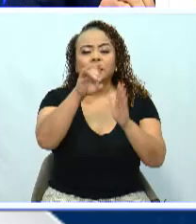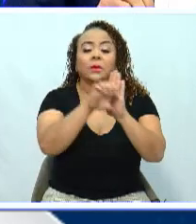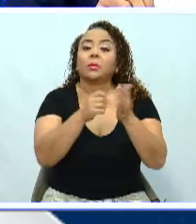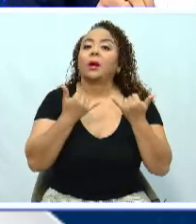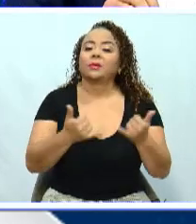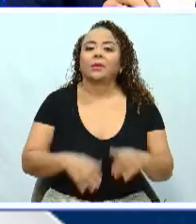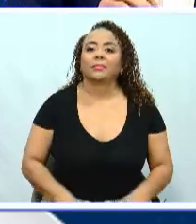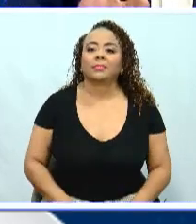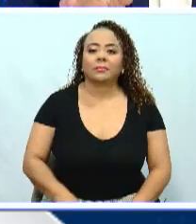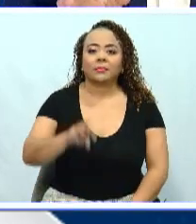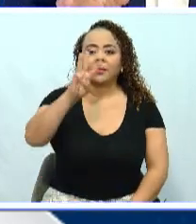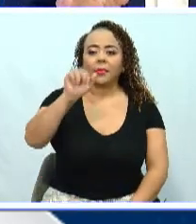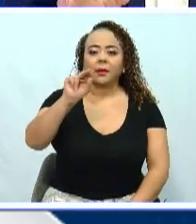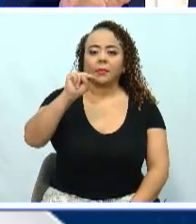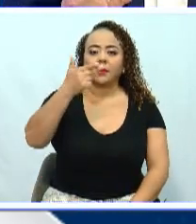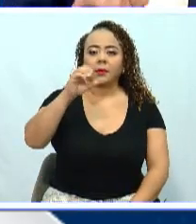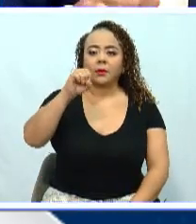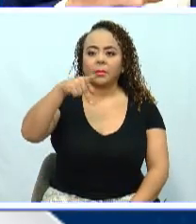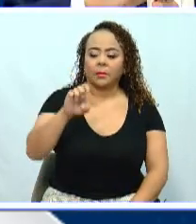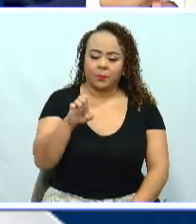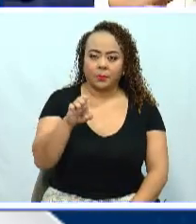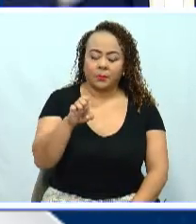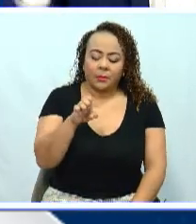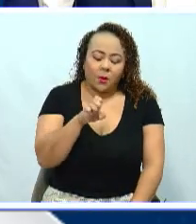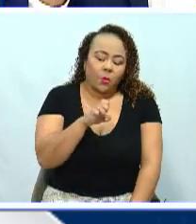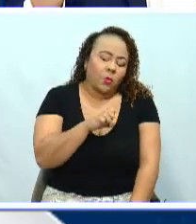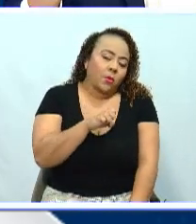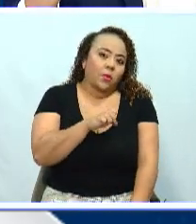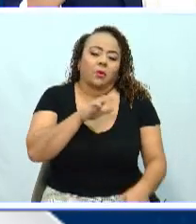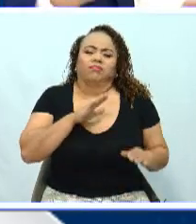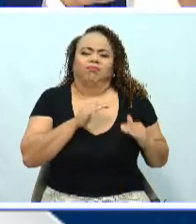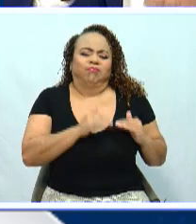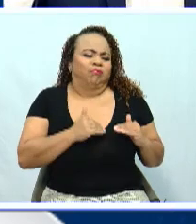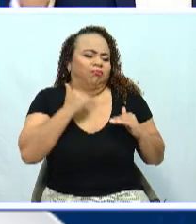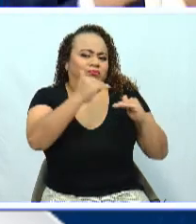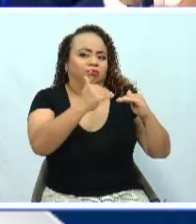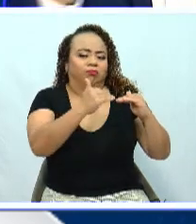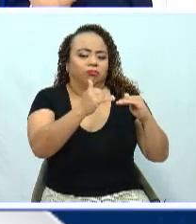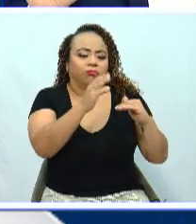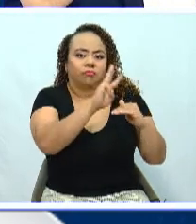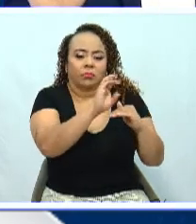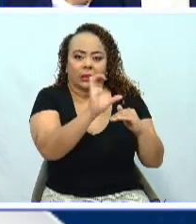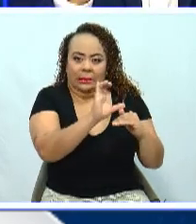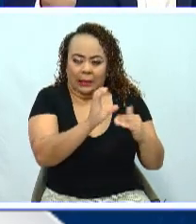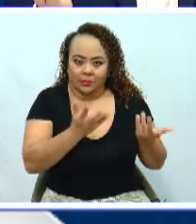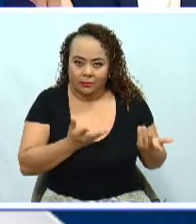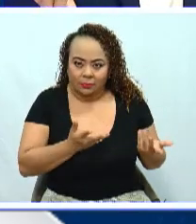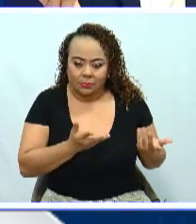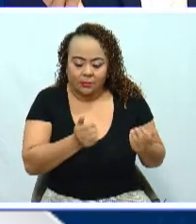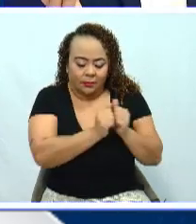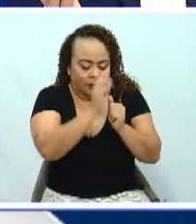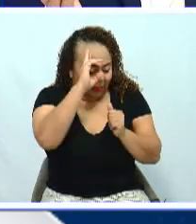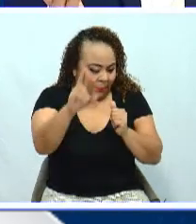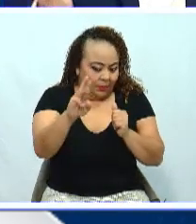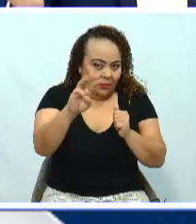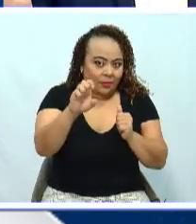actual one shop fue o sea fue mucho mejor que Walter Center o sea la carrera No no es incomparable una con otra digo con todo respeto